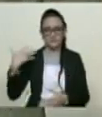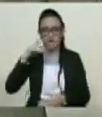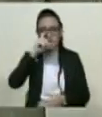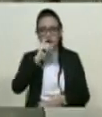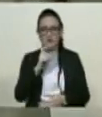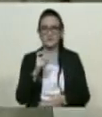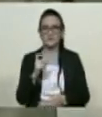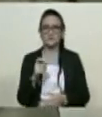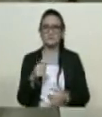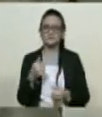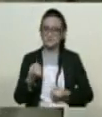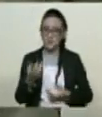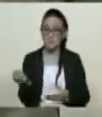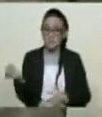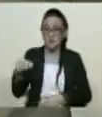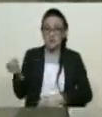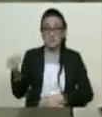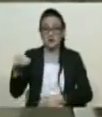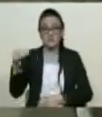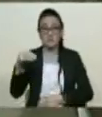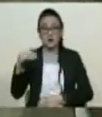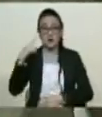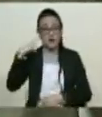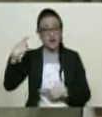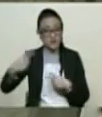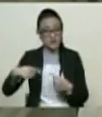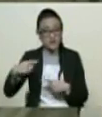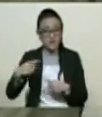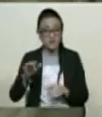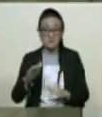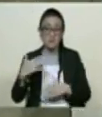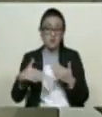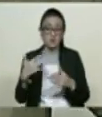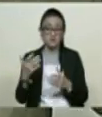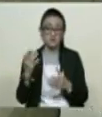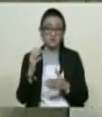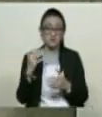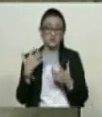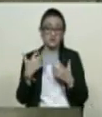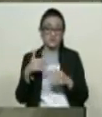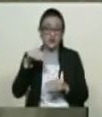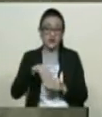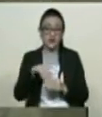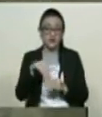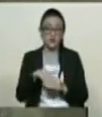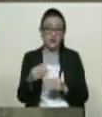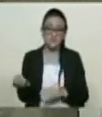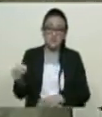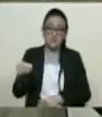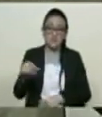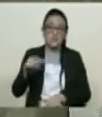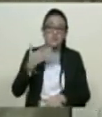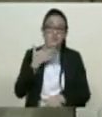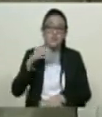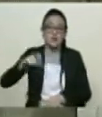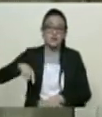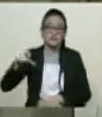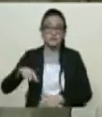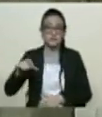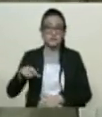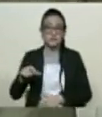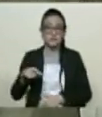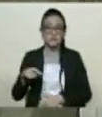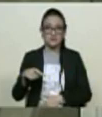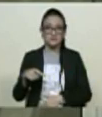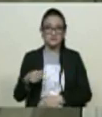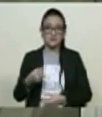les hemos ido acumulando. Y cada día, cada proceso electoral le vamos agregando si fuese necesario para